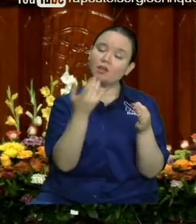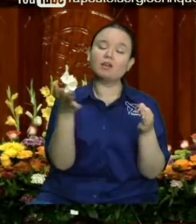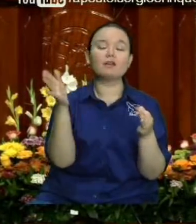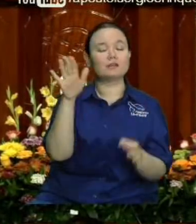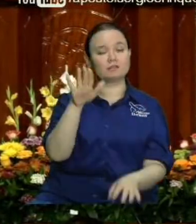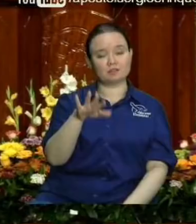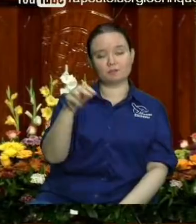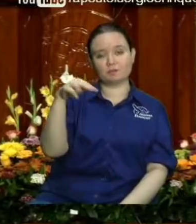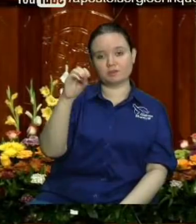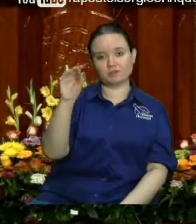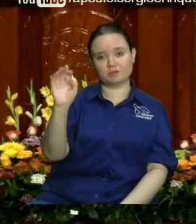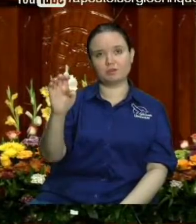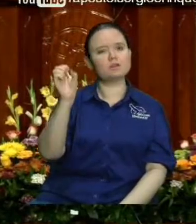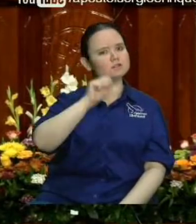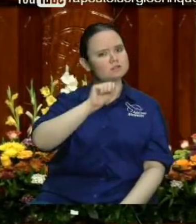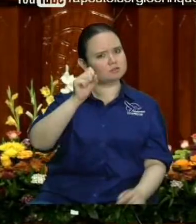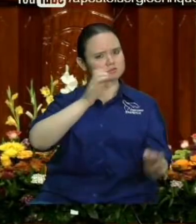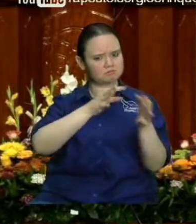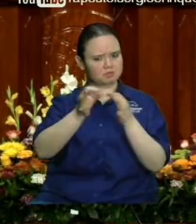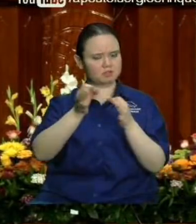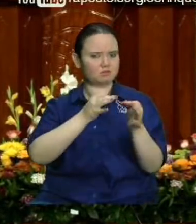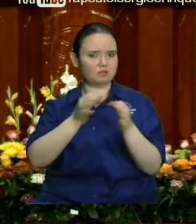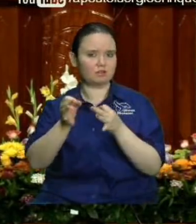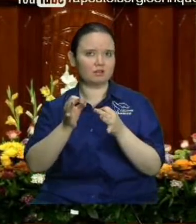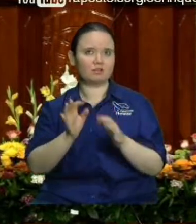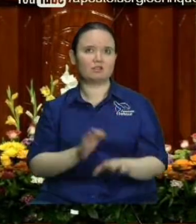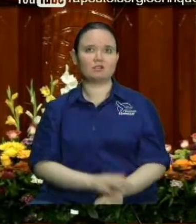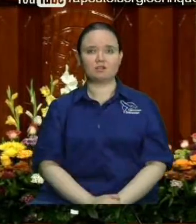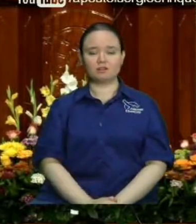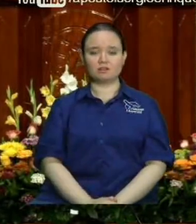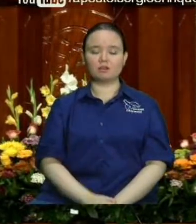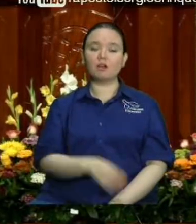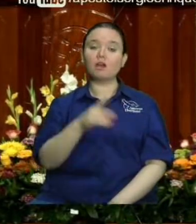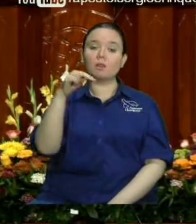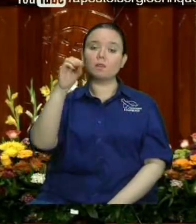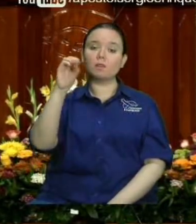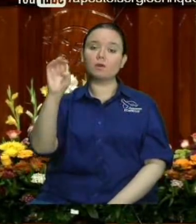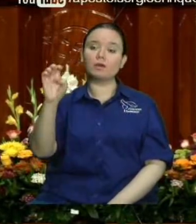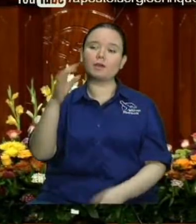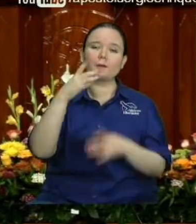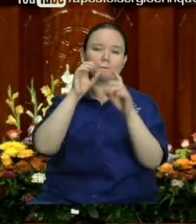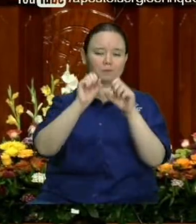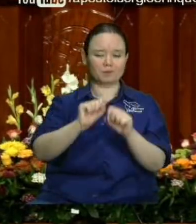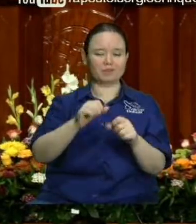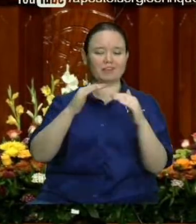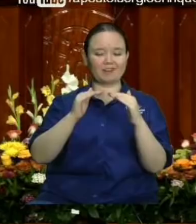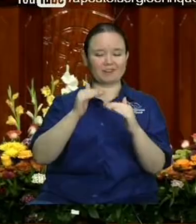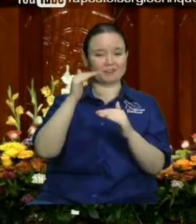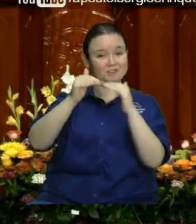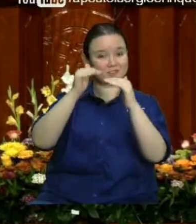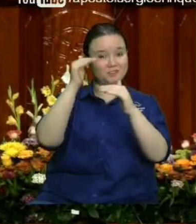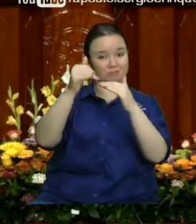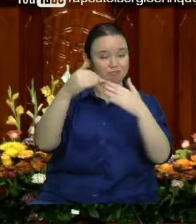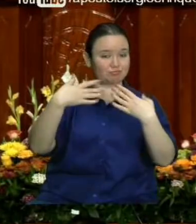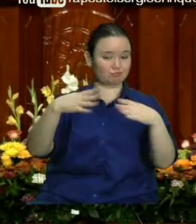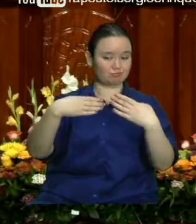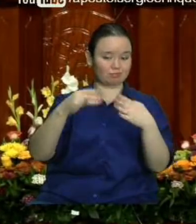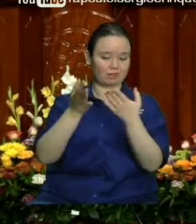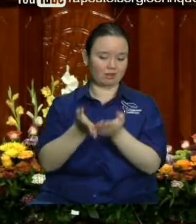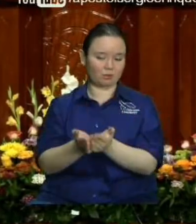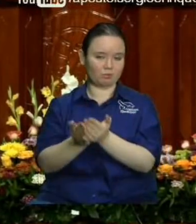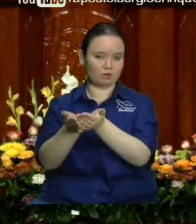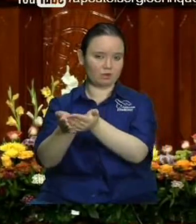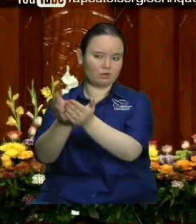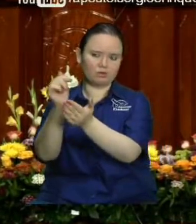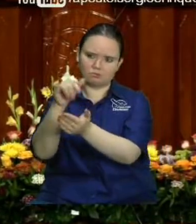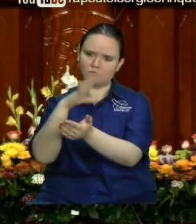Noé podía construir arcas, podría construir un transatlántico. Tenía 500 años, quiere